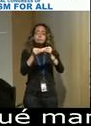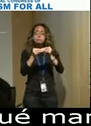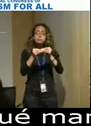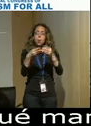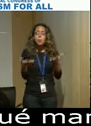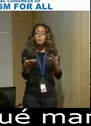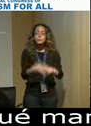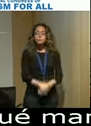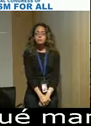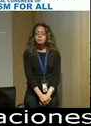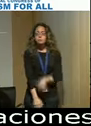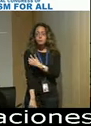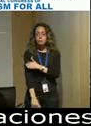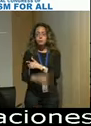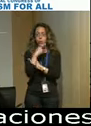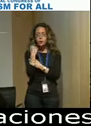Ay, Dios mío.